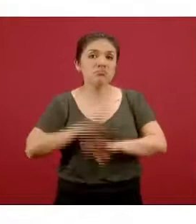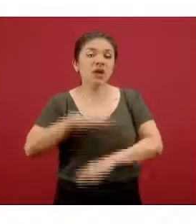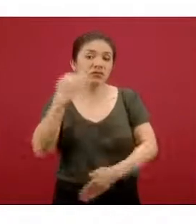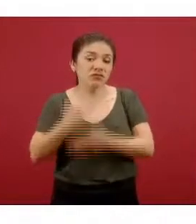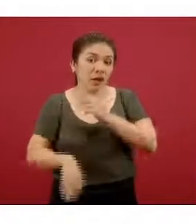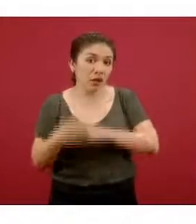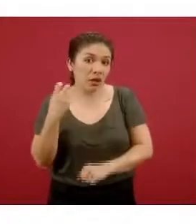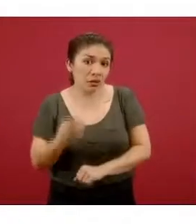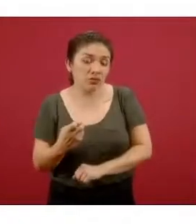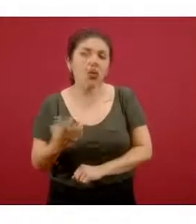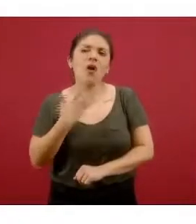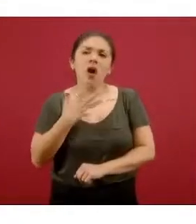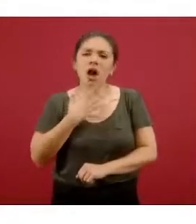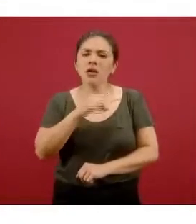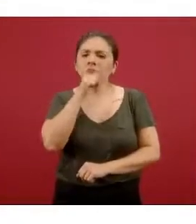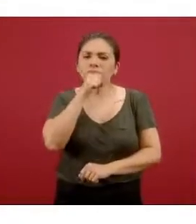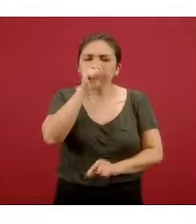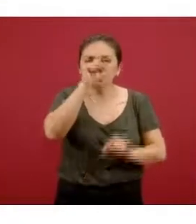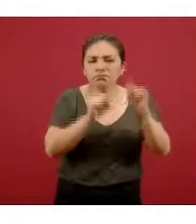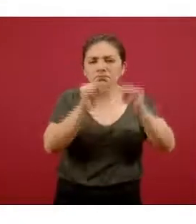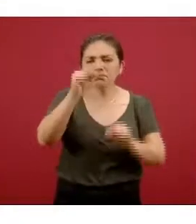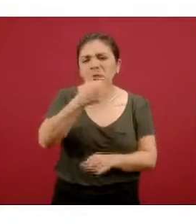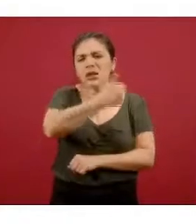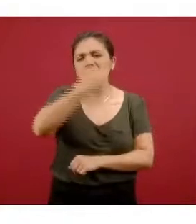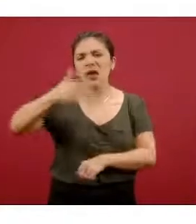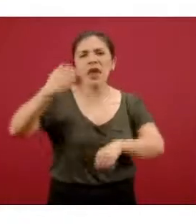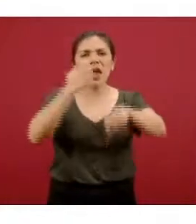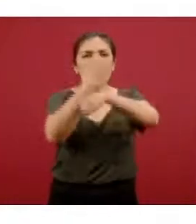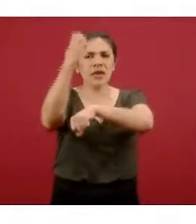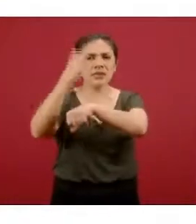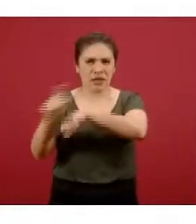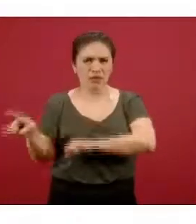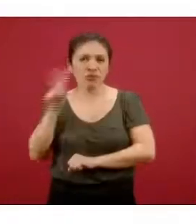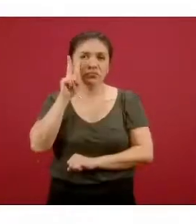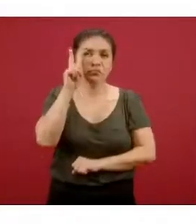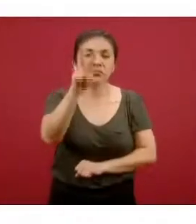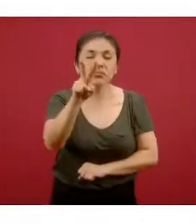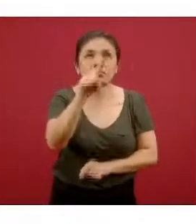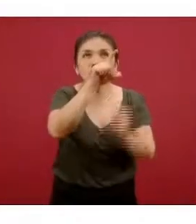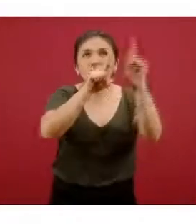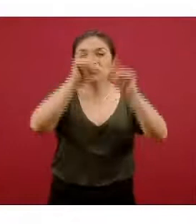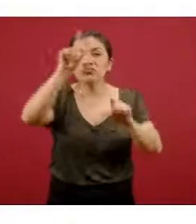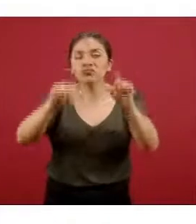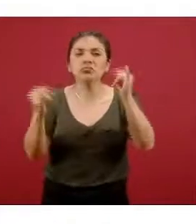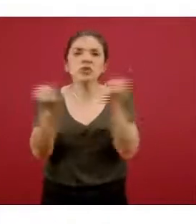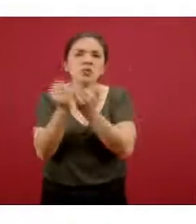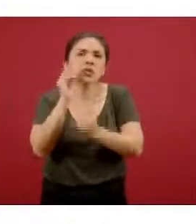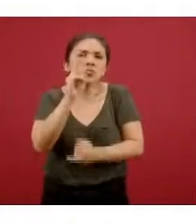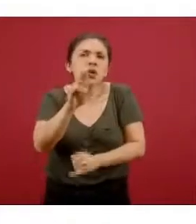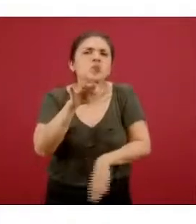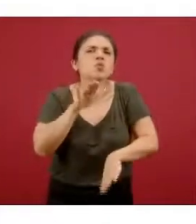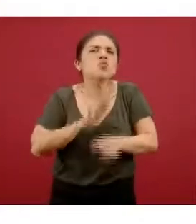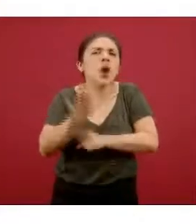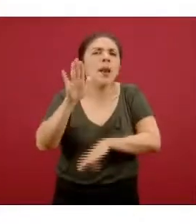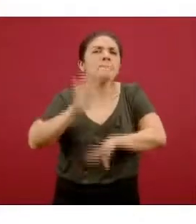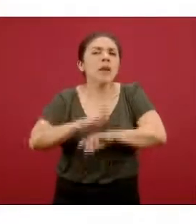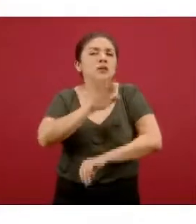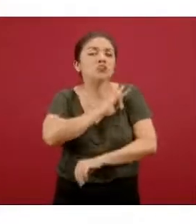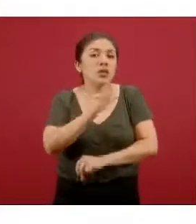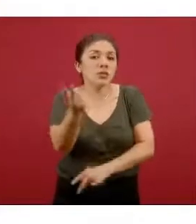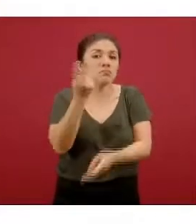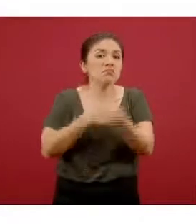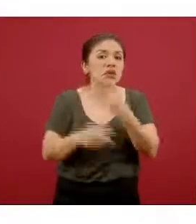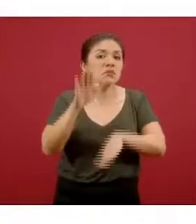Los tenemos distribuidos por entidad federativa y también podemos ver en cuáles podría incrementarse el número en